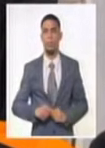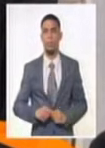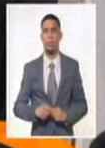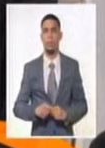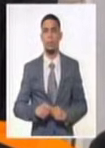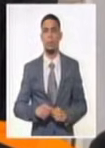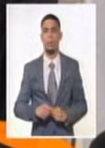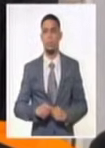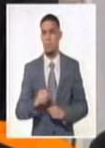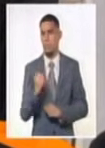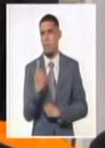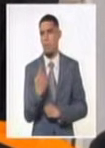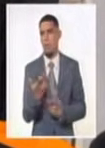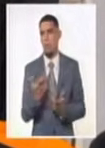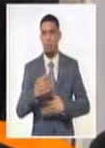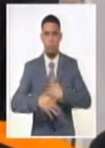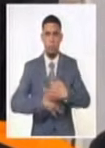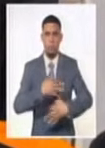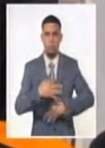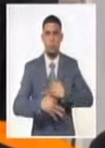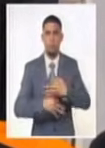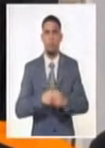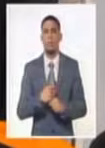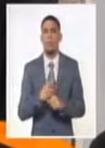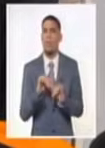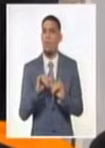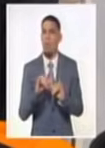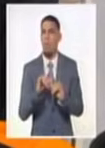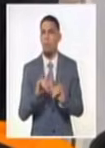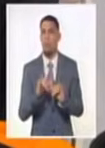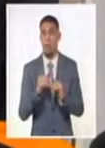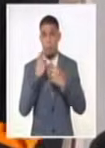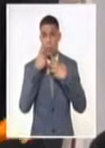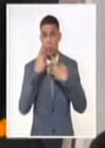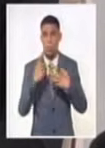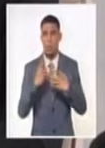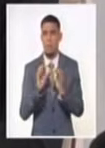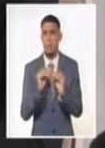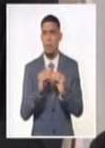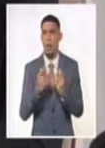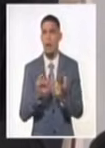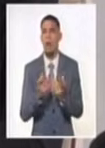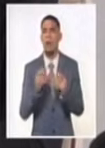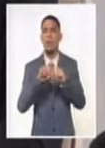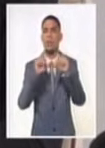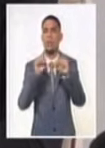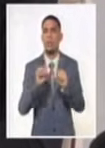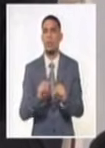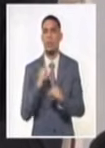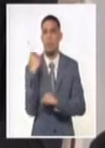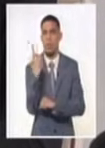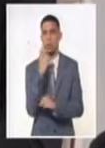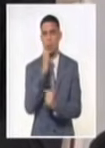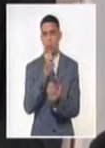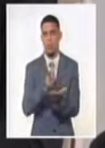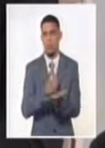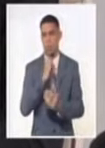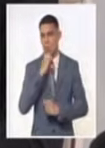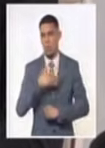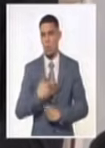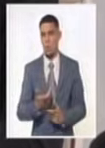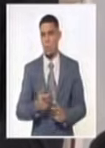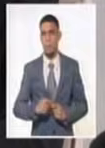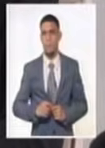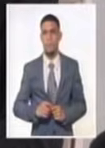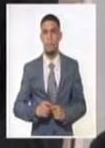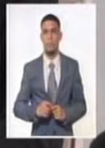Quisiera reflexionar un poquito, dar algunas informaciones relacionadas con nuestro sistema nacional de educación.